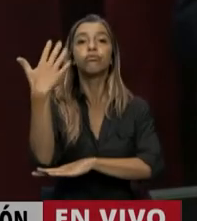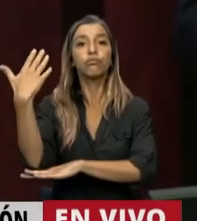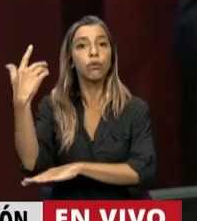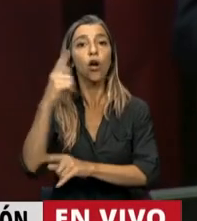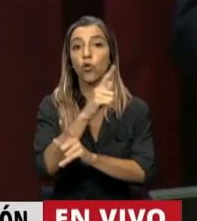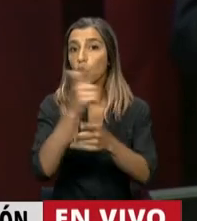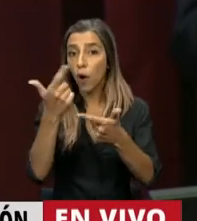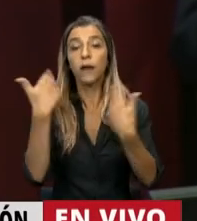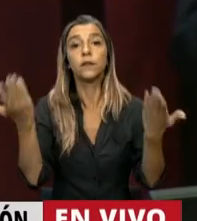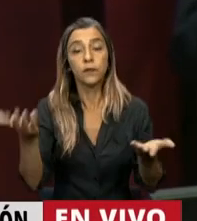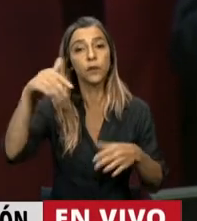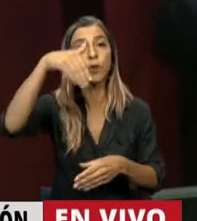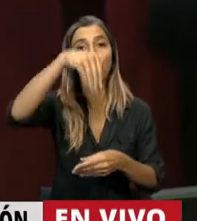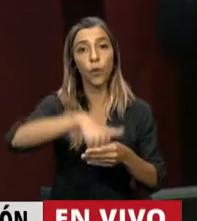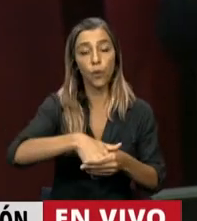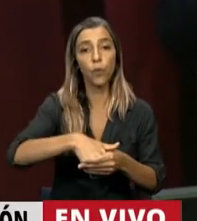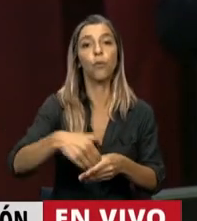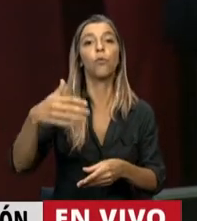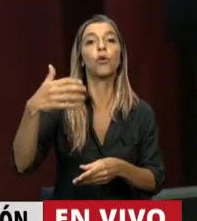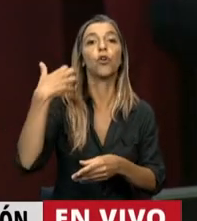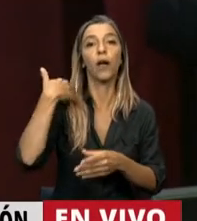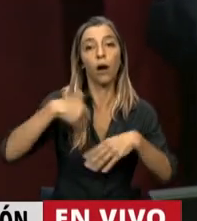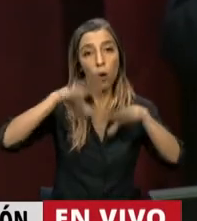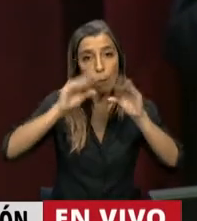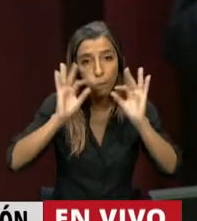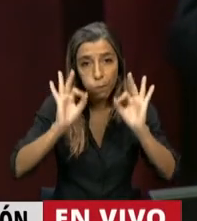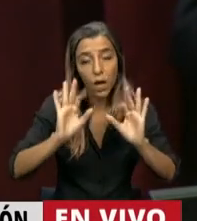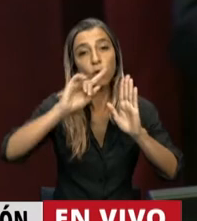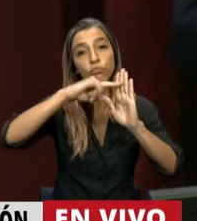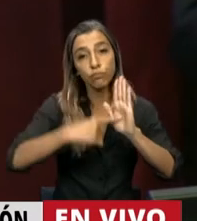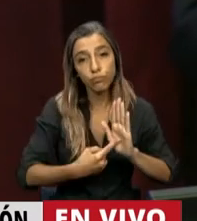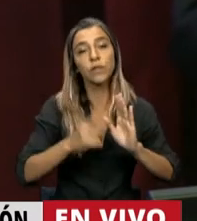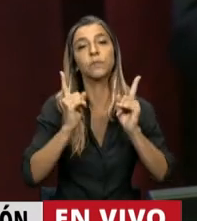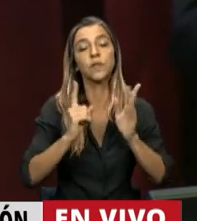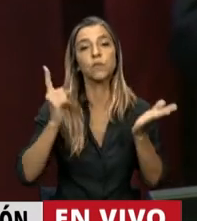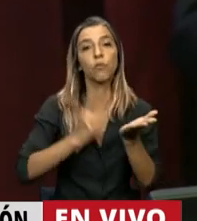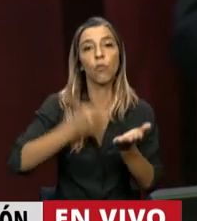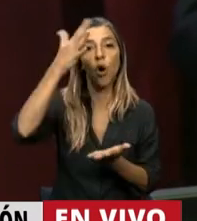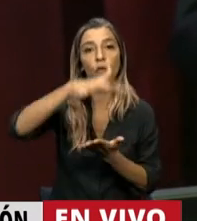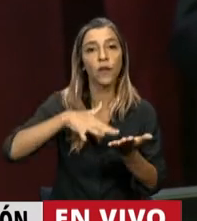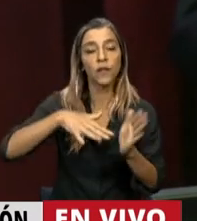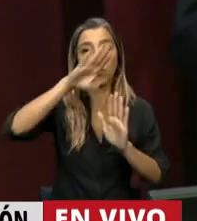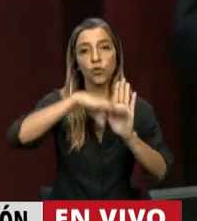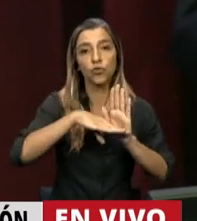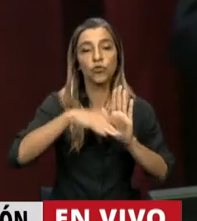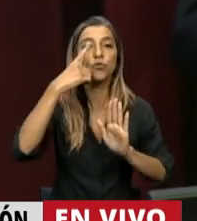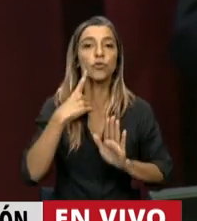Corresponde votar en general y en particular en una sola votación nominal los dictámenes contenidos en las órdenes del día